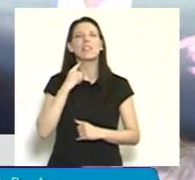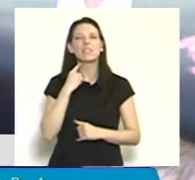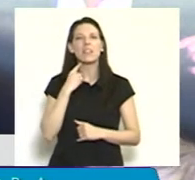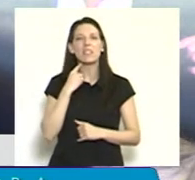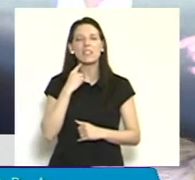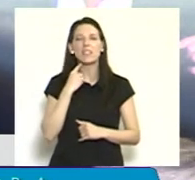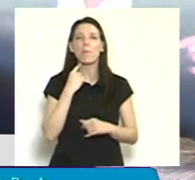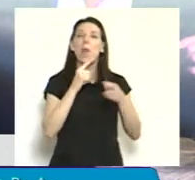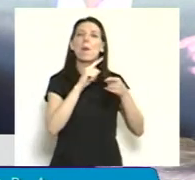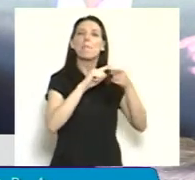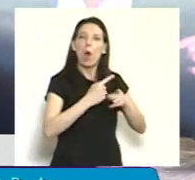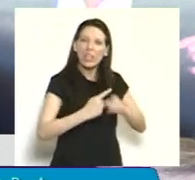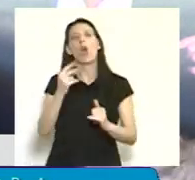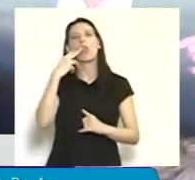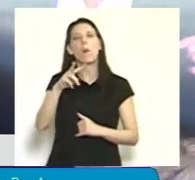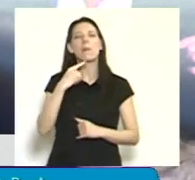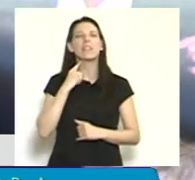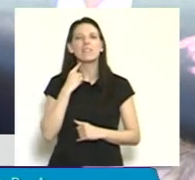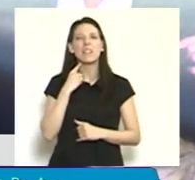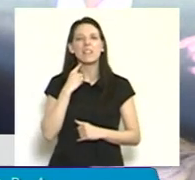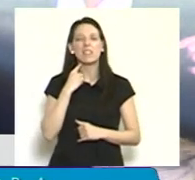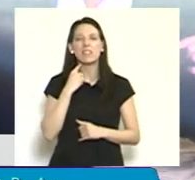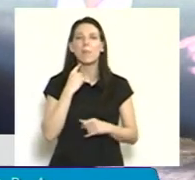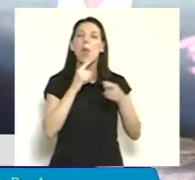esta política y estos programas